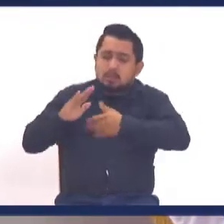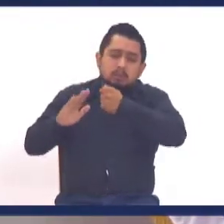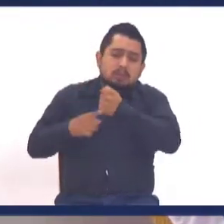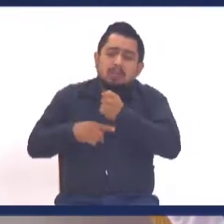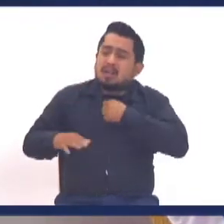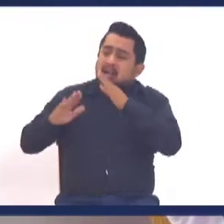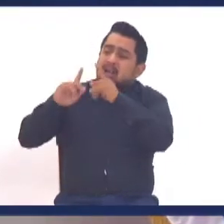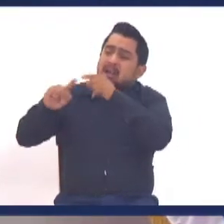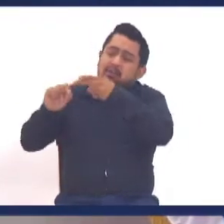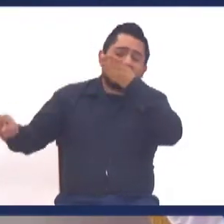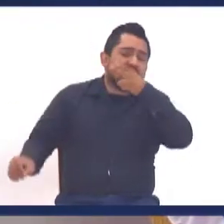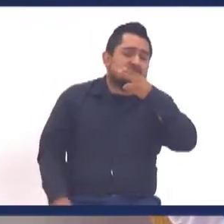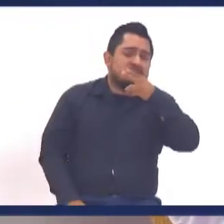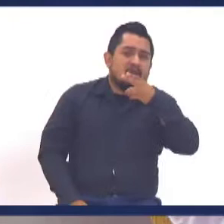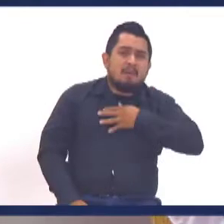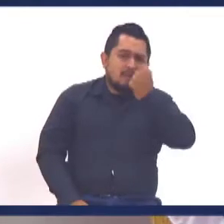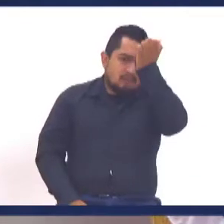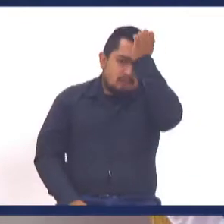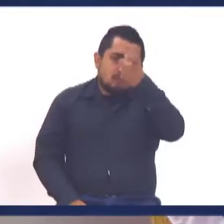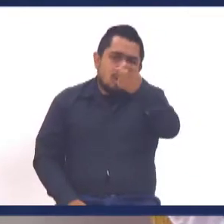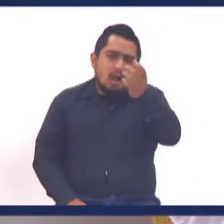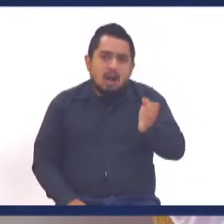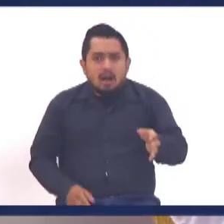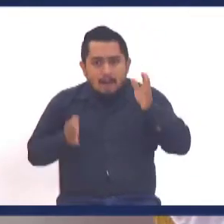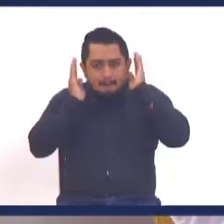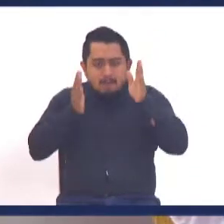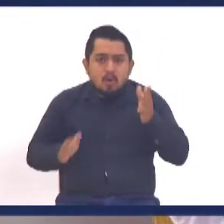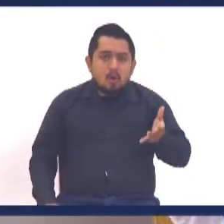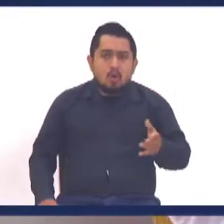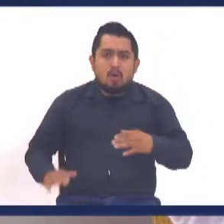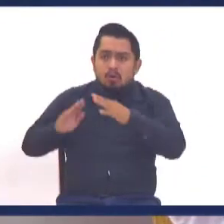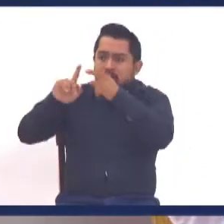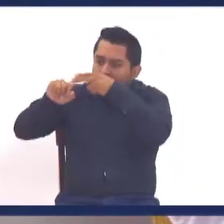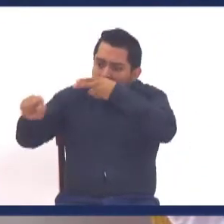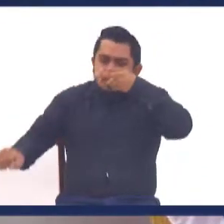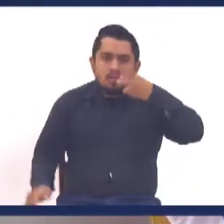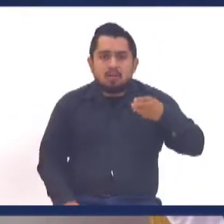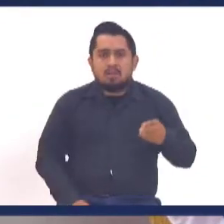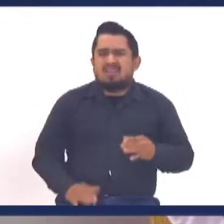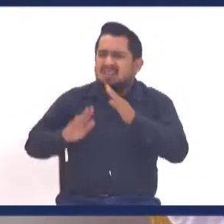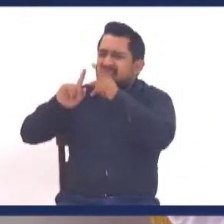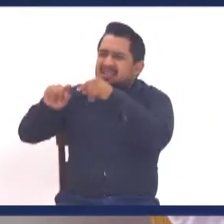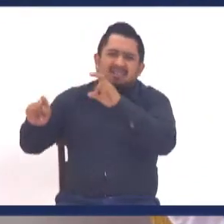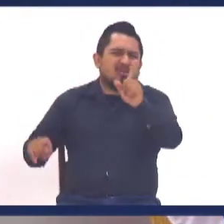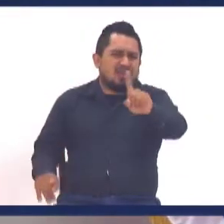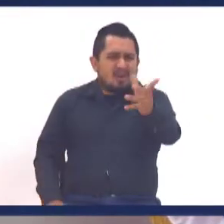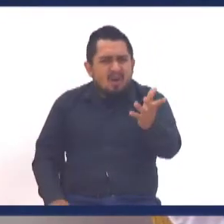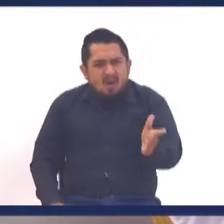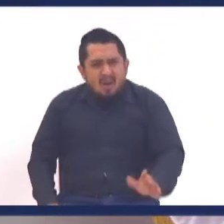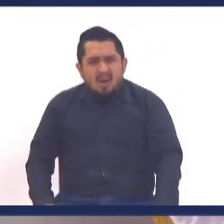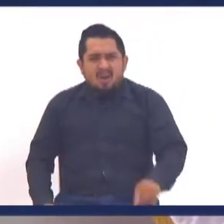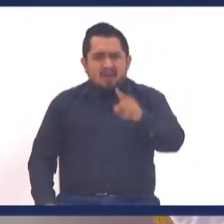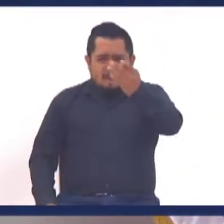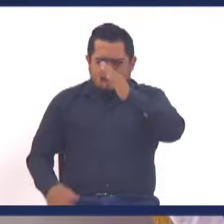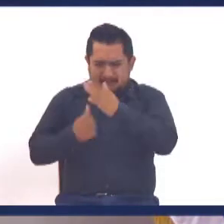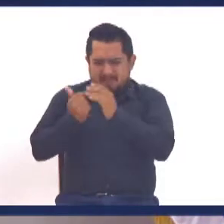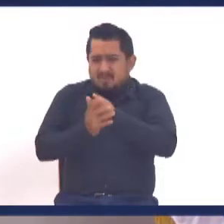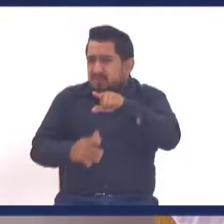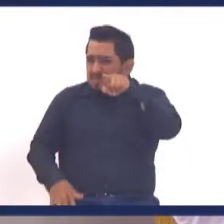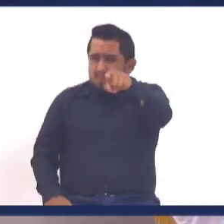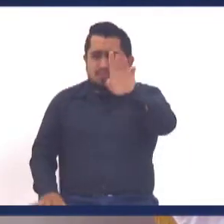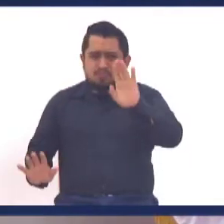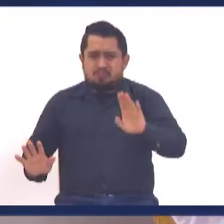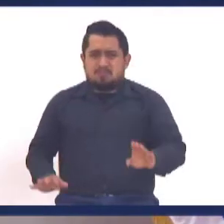me congregó porque por bruto por eso no te congregas porque la iglesia no actual iglesia así el problema eres tú